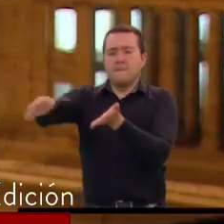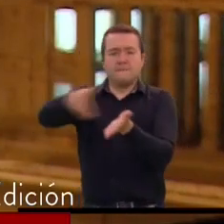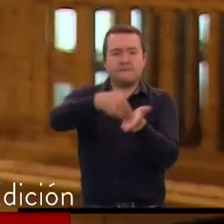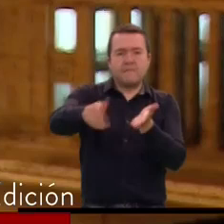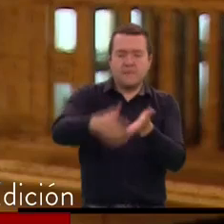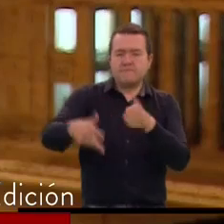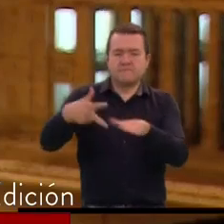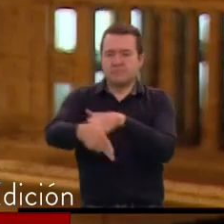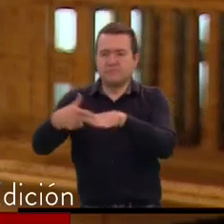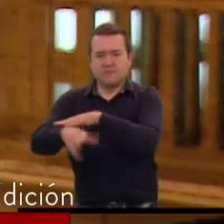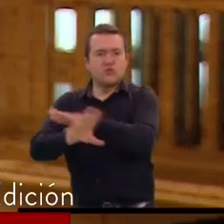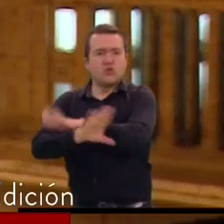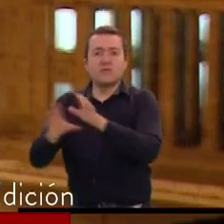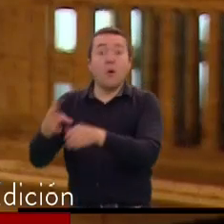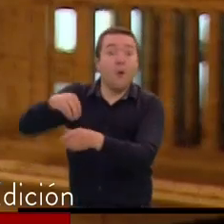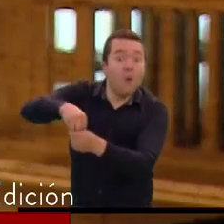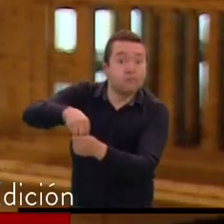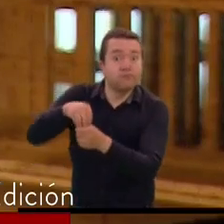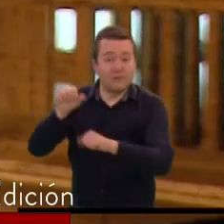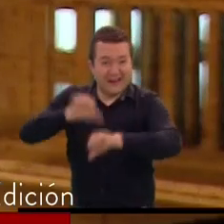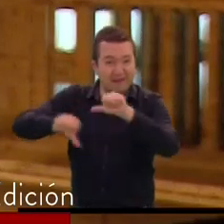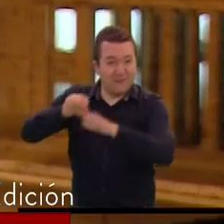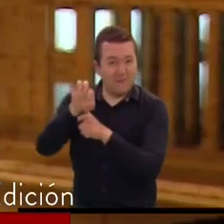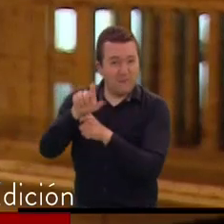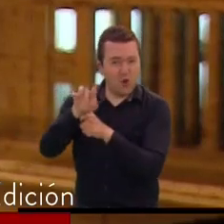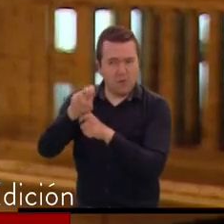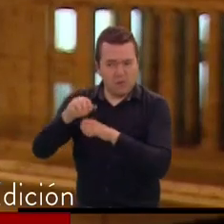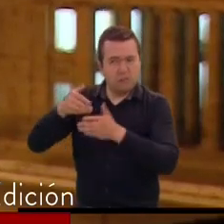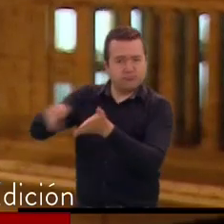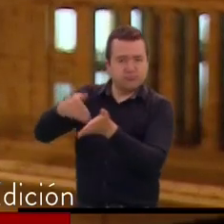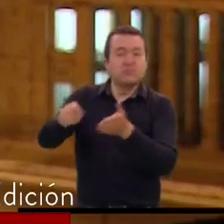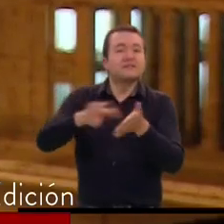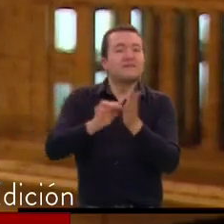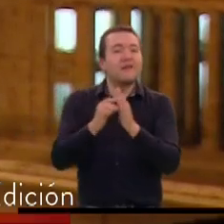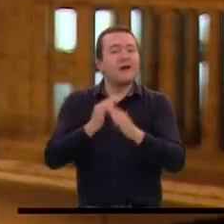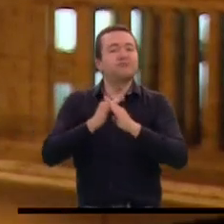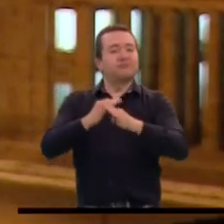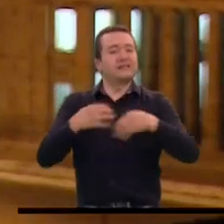contrarrestar o así poder velar por la salud de todos los colombianos. José Miguel Polanco, Última Edición.